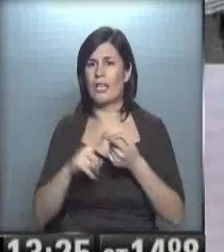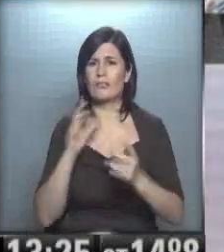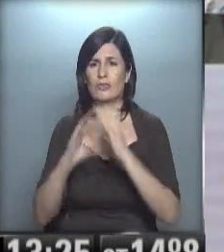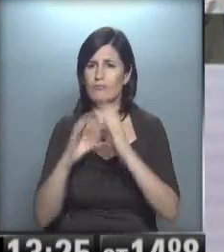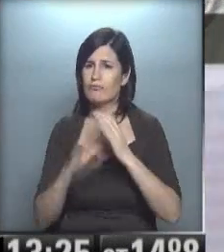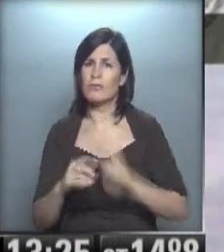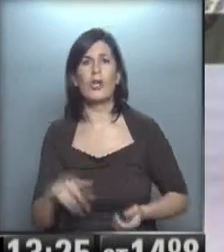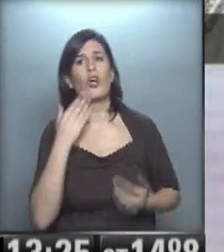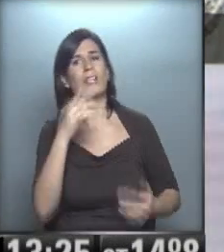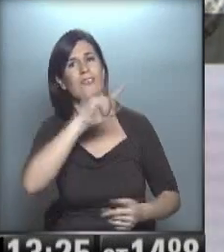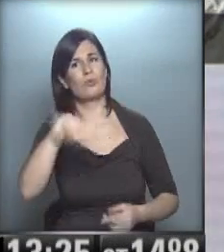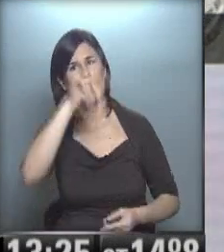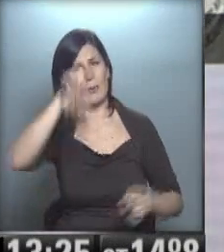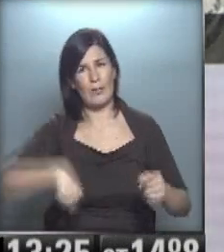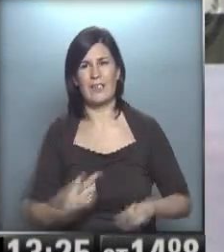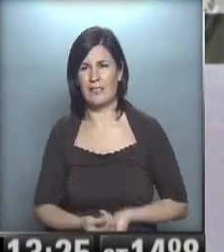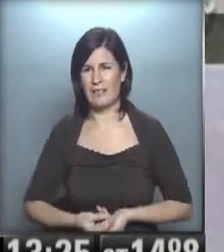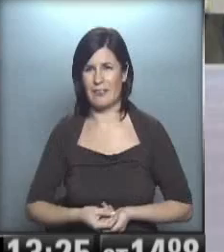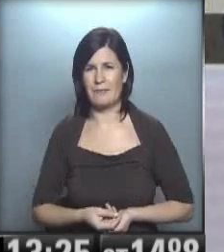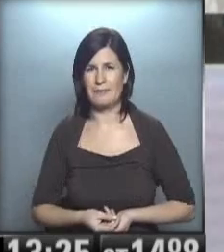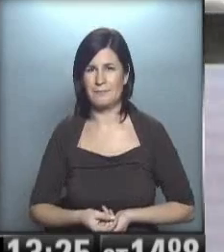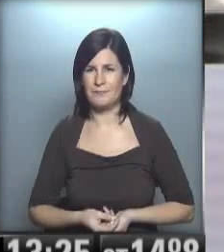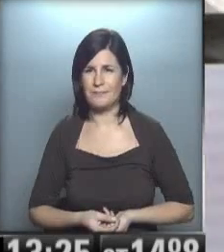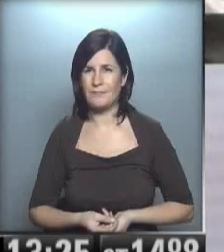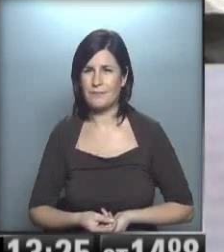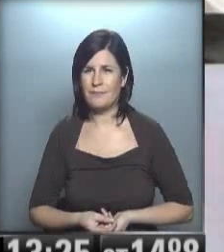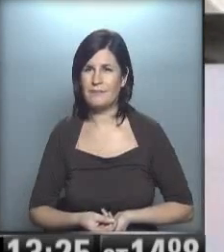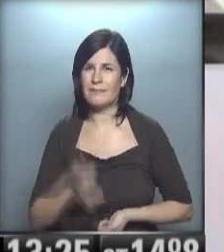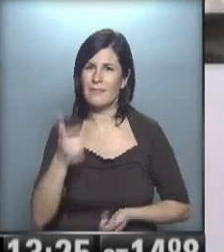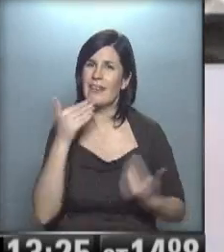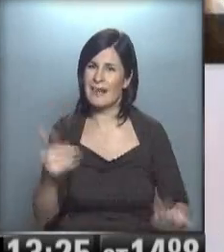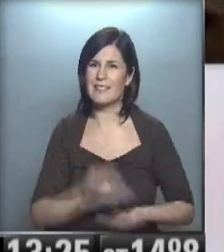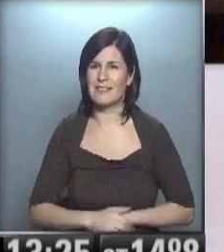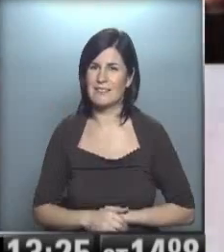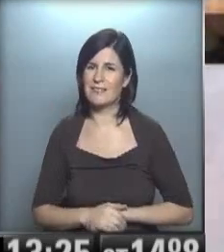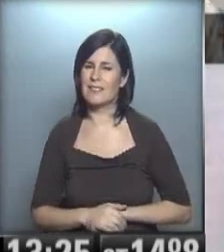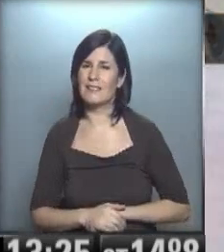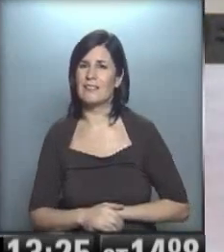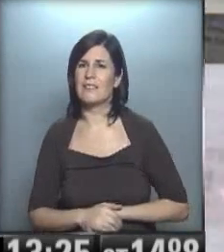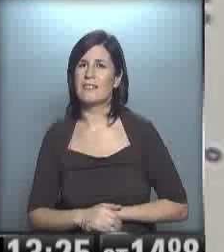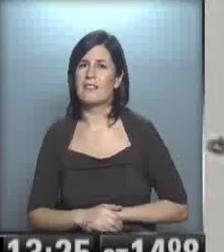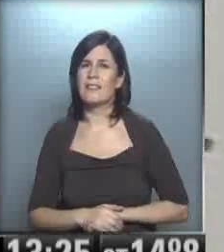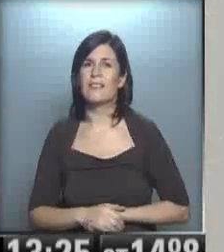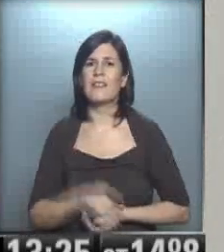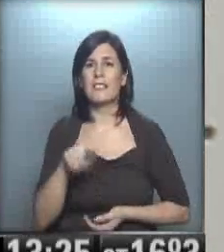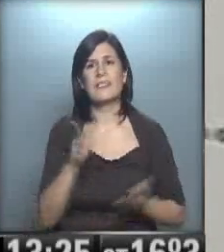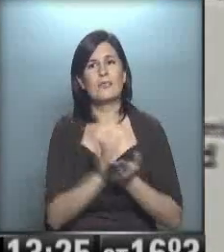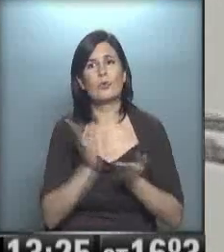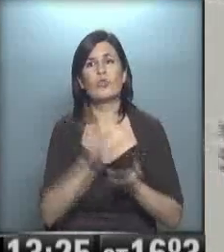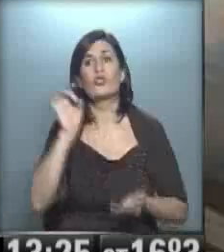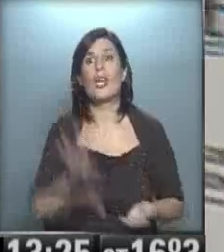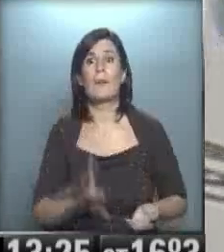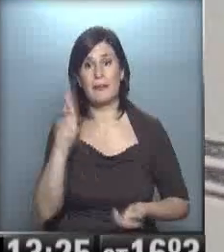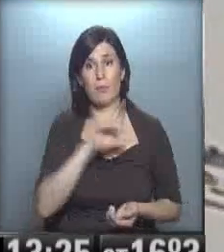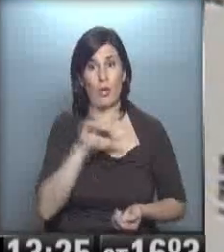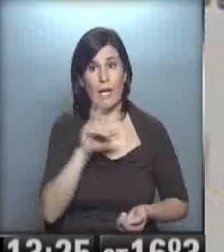televisión de google acá está silvia también ahí con usted para hacer el cierre sí sí bueno gracias doctora el estudio no es privativo de mujeres vamos a aclarar